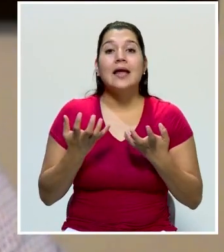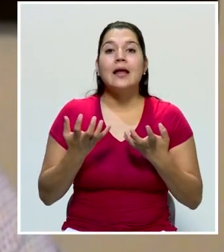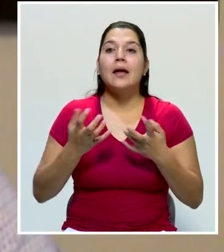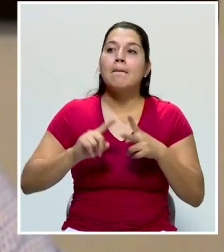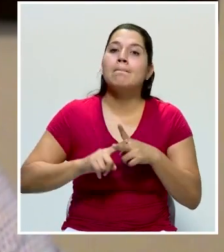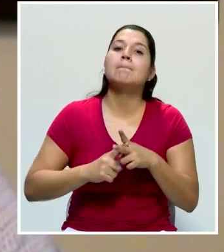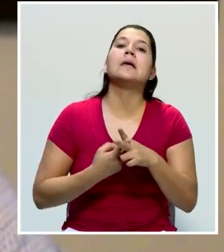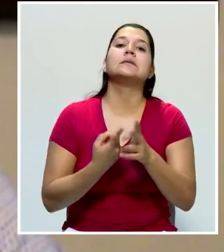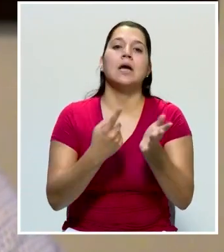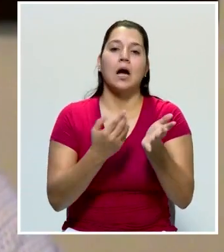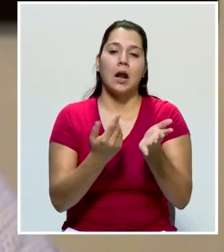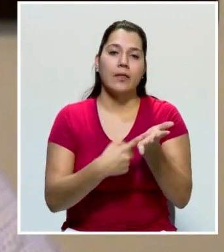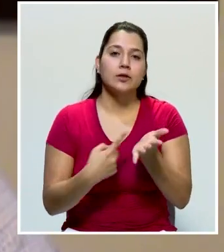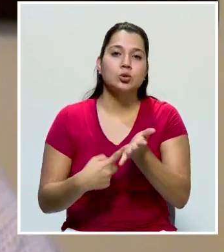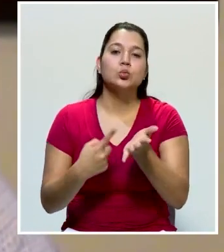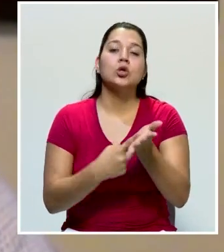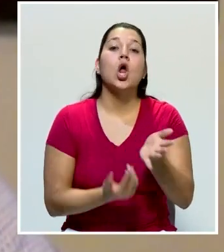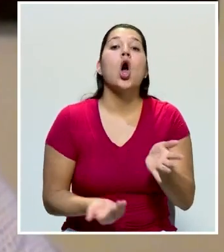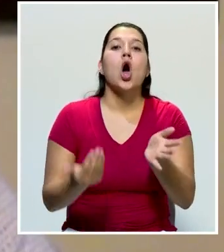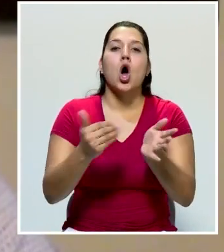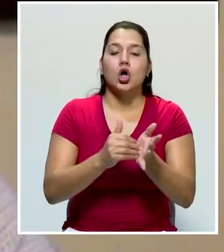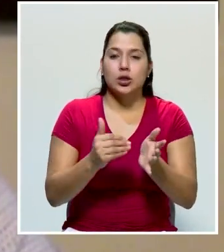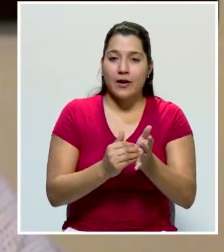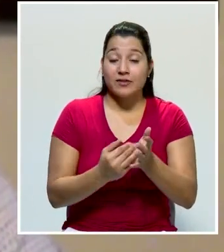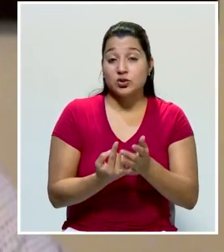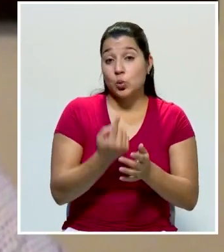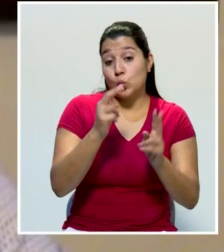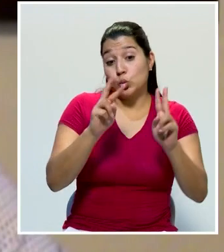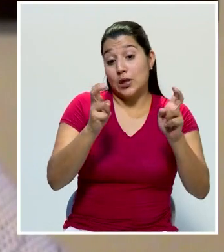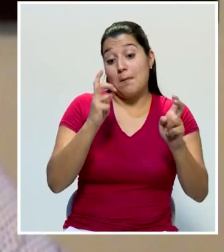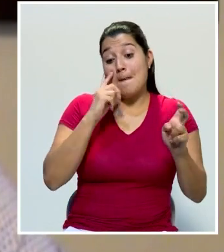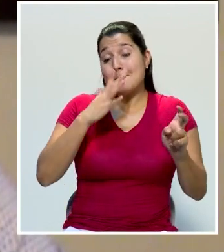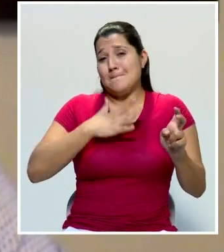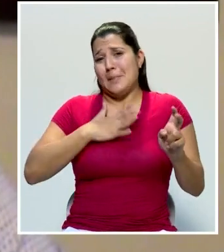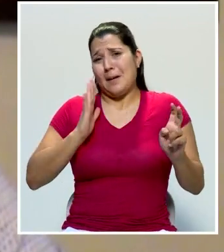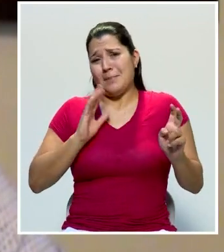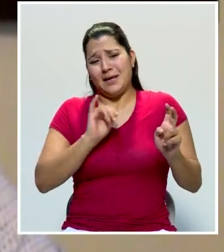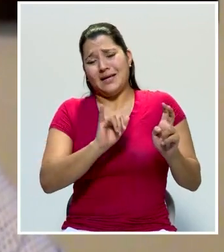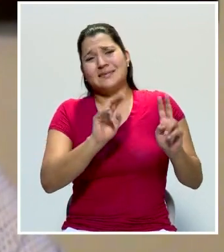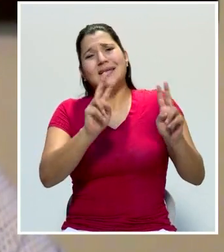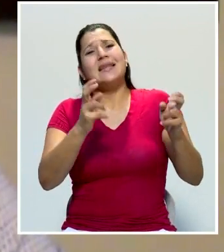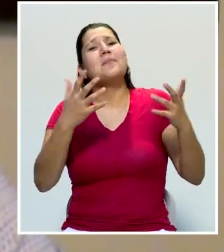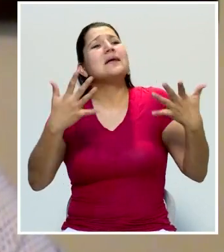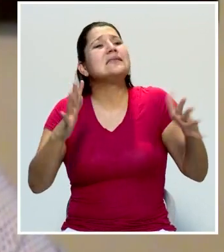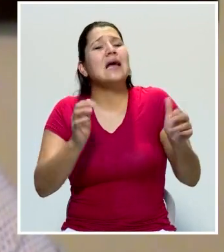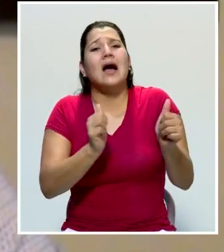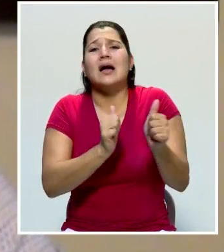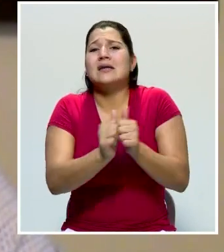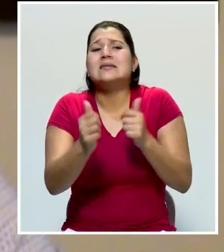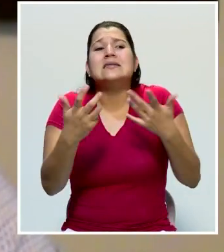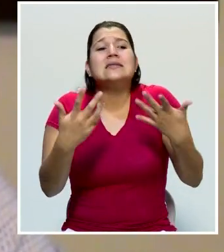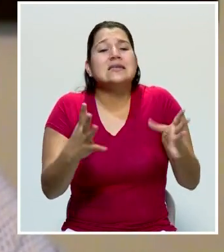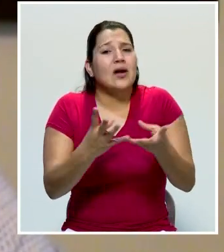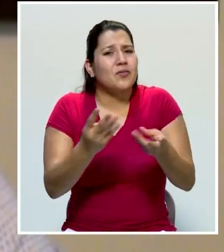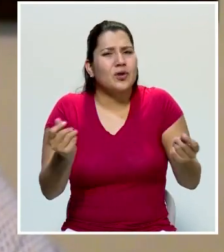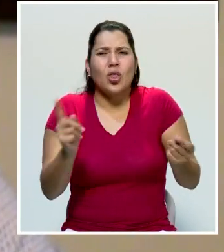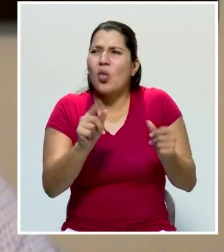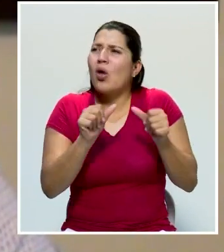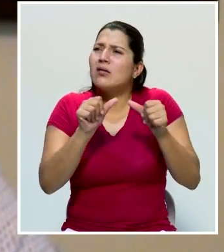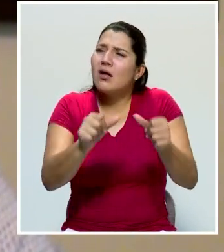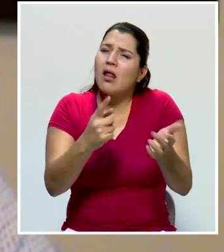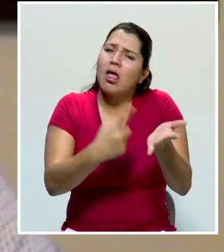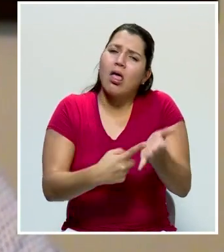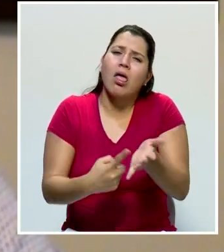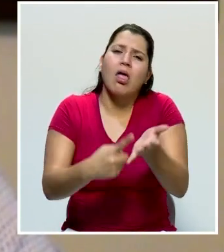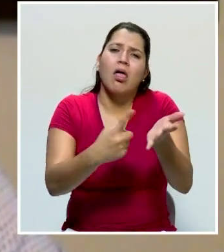tema que a nuestro juicio, particularmente en mi caso, está ya superado y ya resuelto, como es el tema del